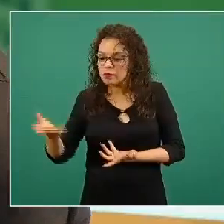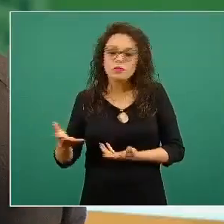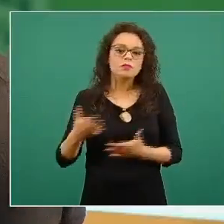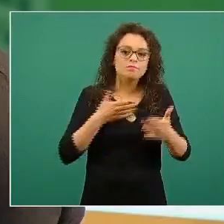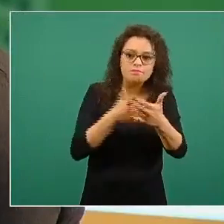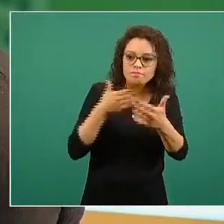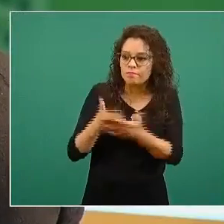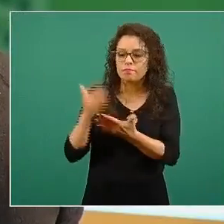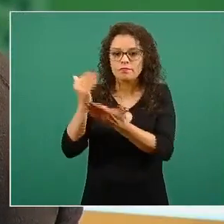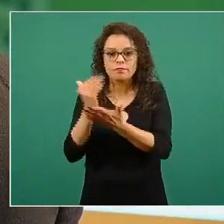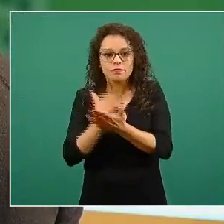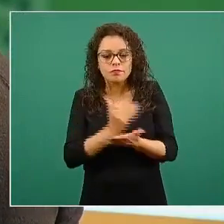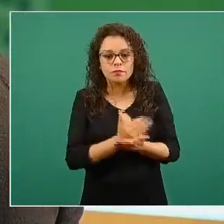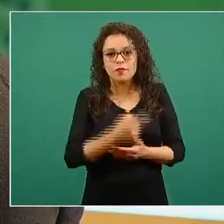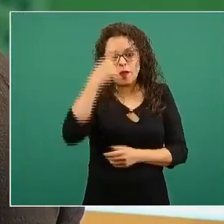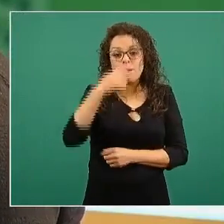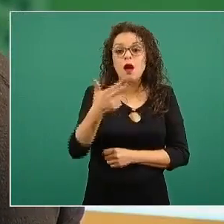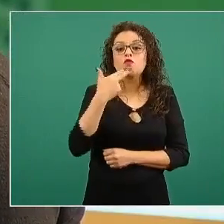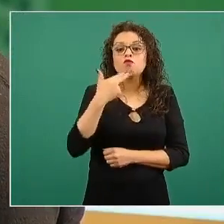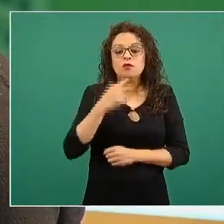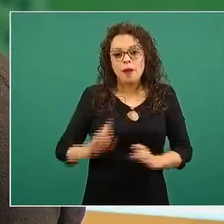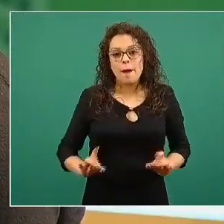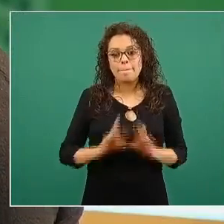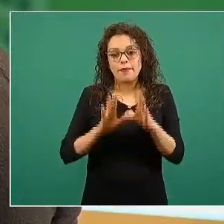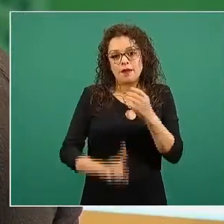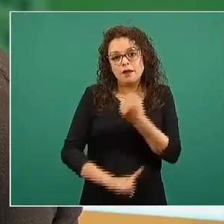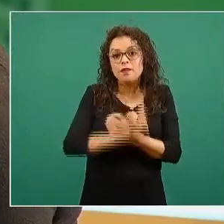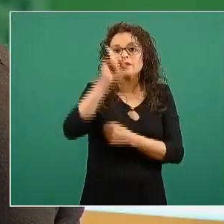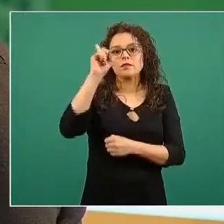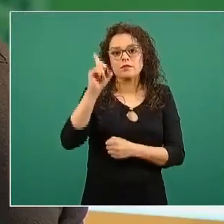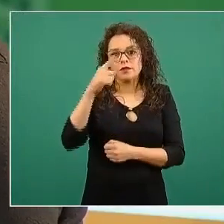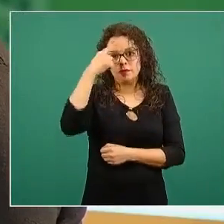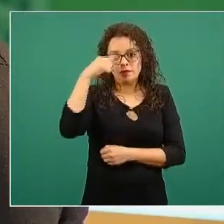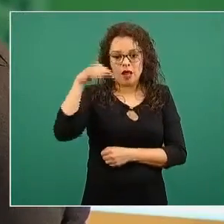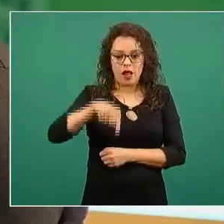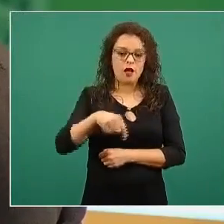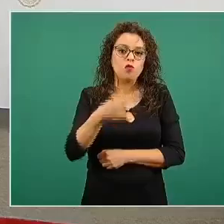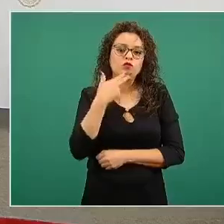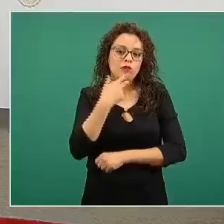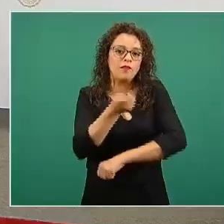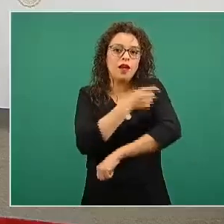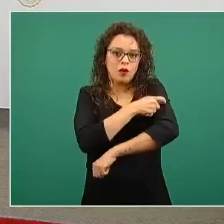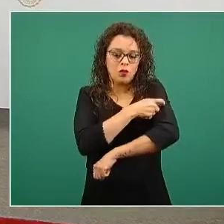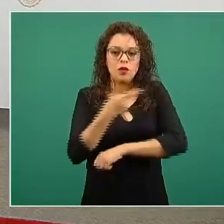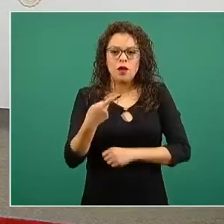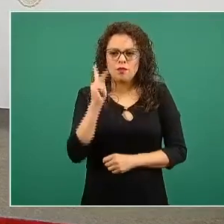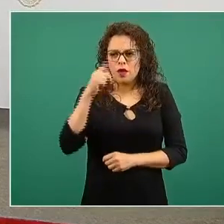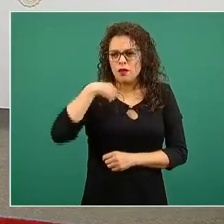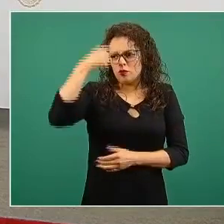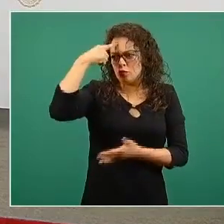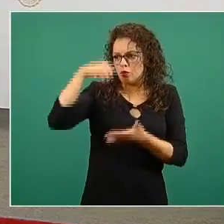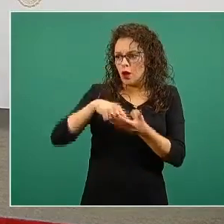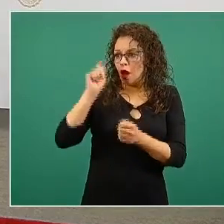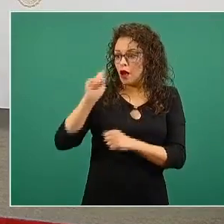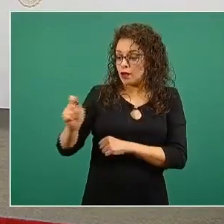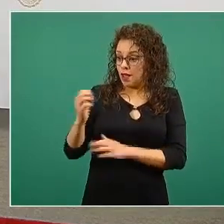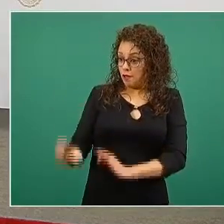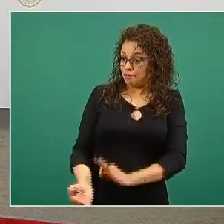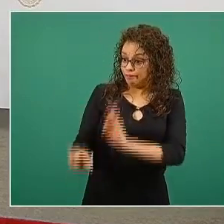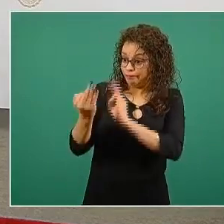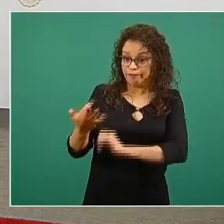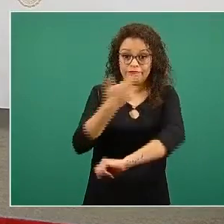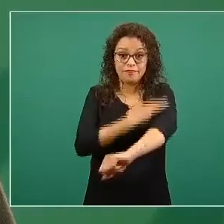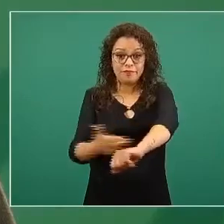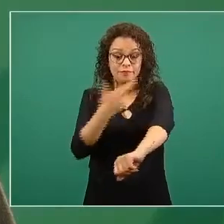de las vacunas. Esto sí no es posible, pero me parece que la gestión directa para que el